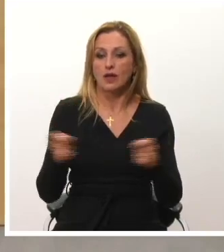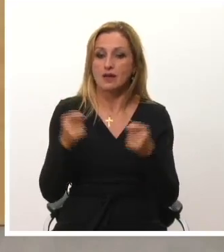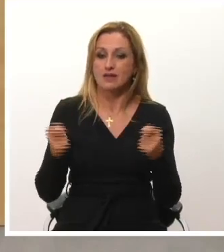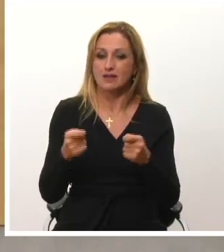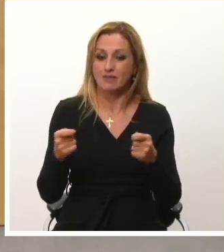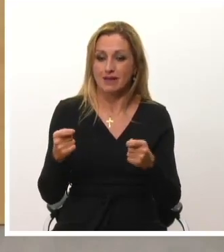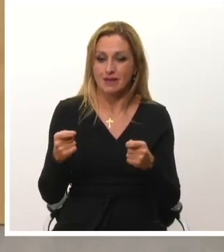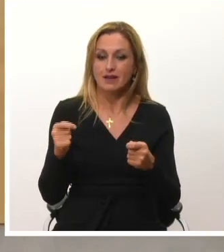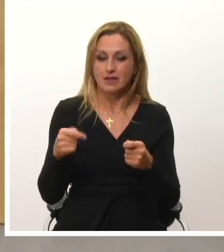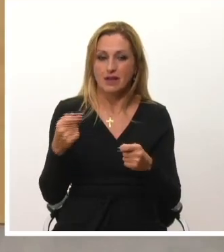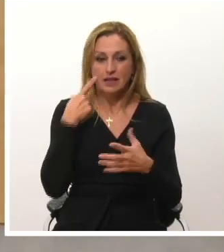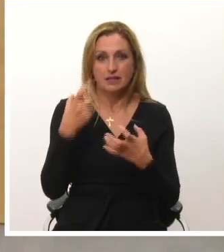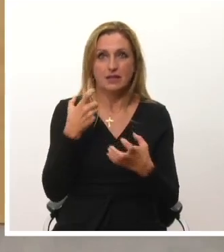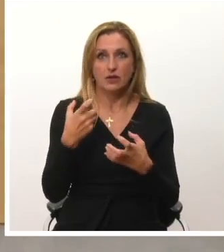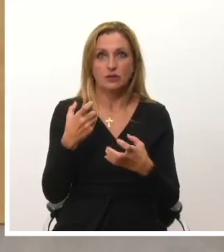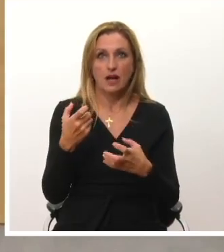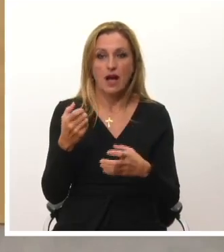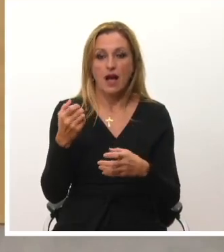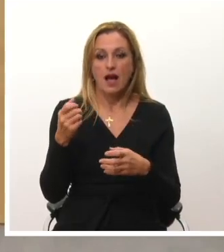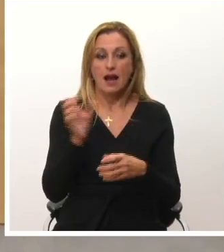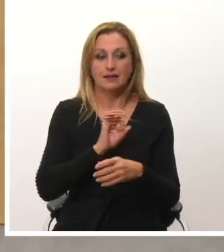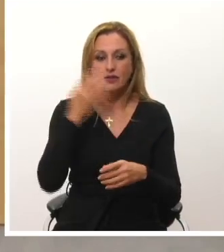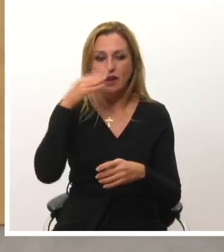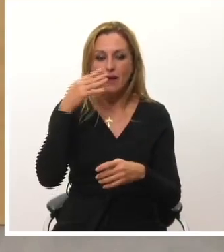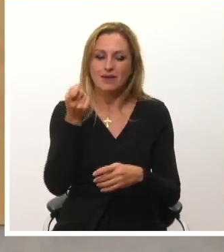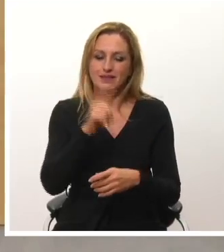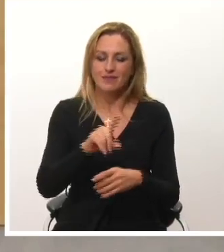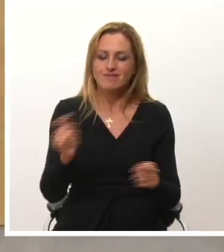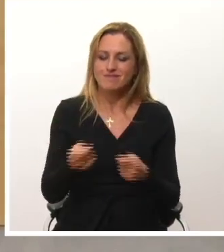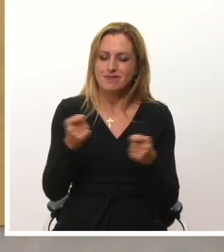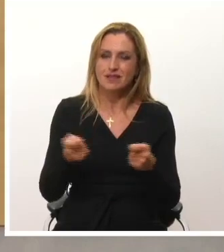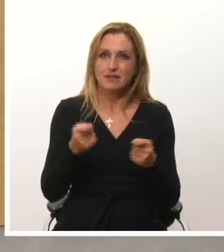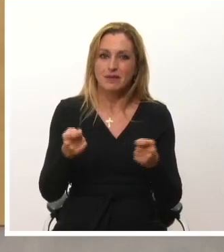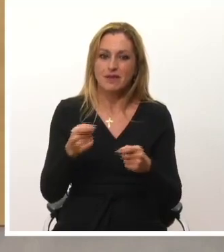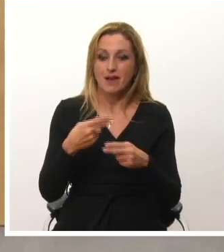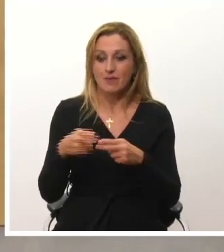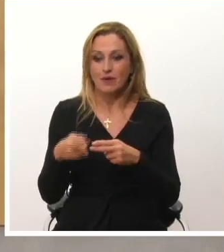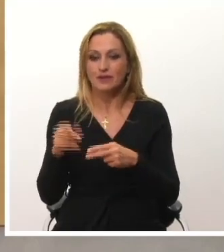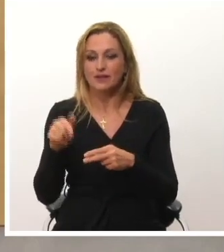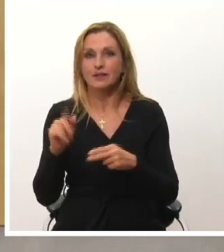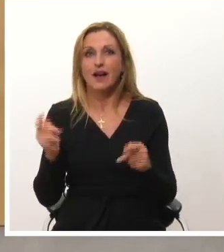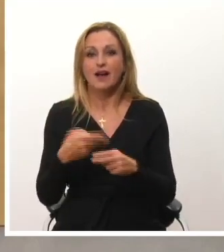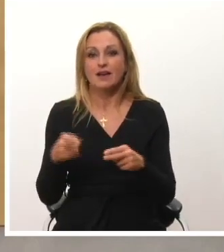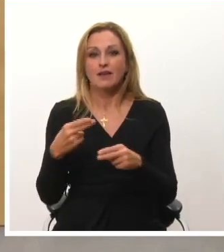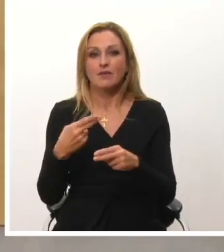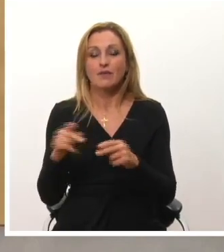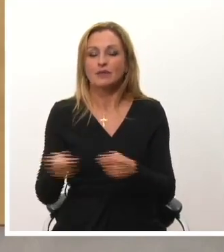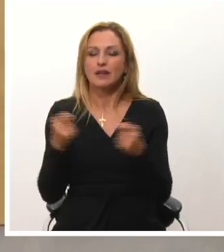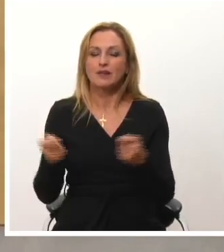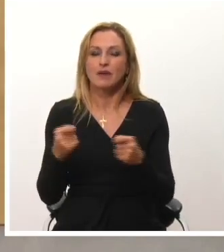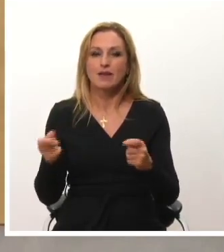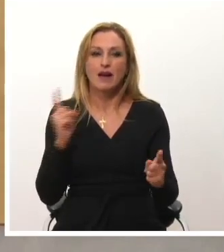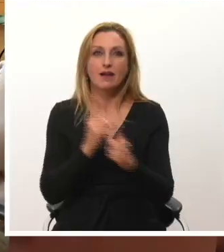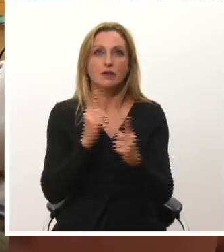que está usted en campaña igual que la señora Fátima se le nota mucho que esto está en campaña Y que además esa campaña va dirigida contra el partido socialista porque